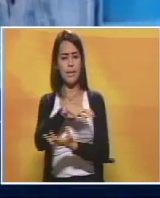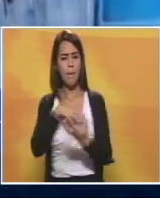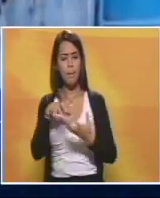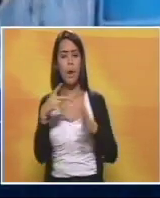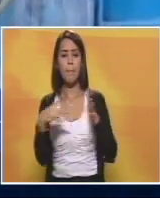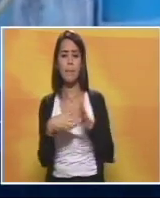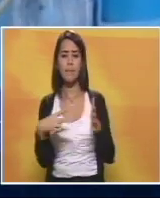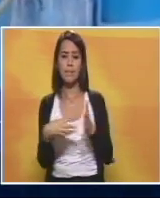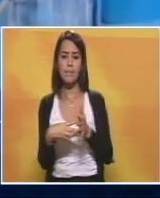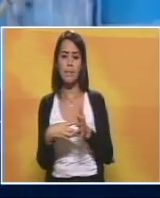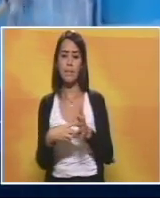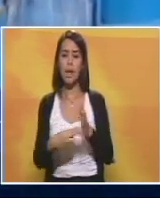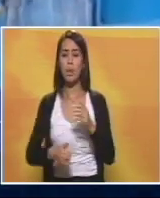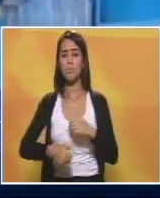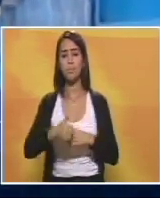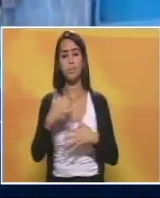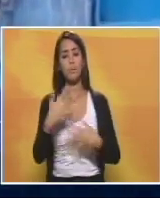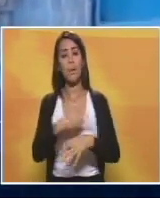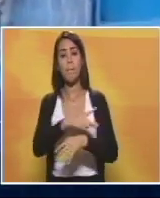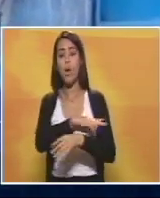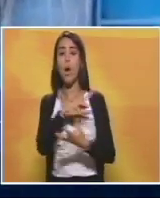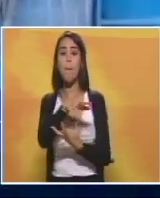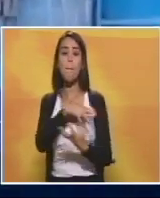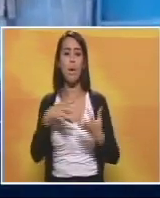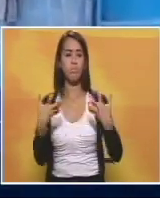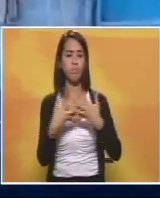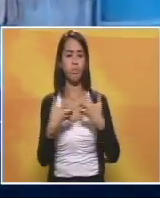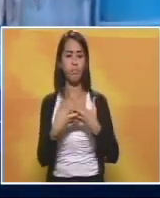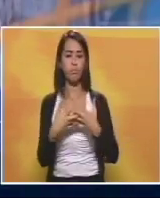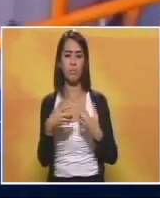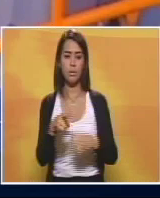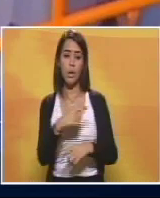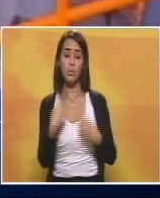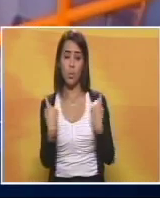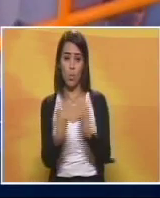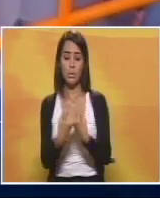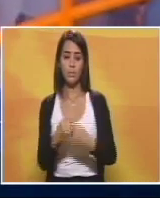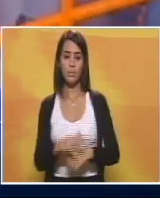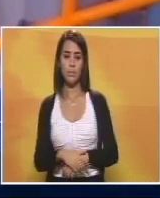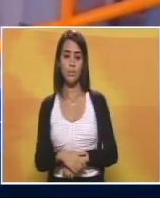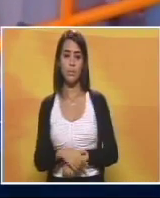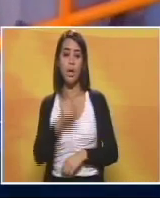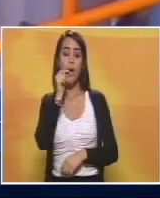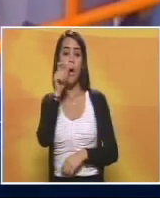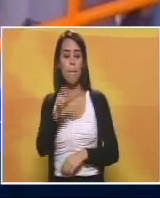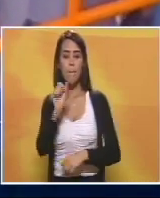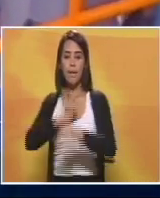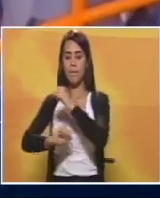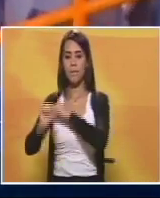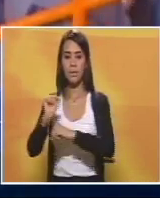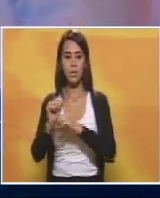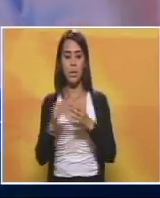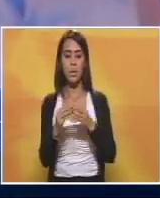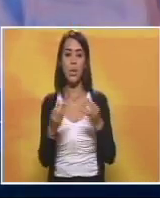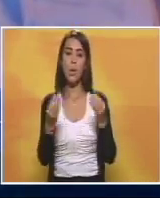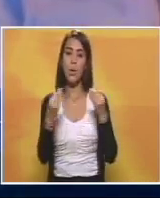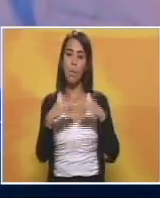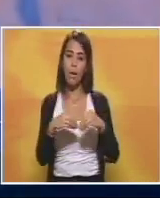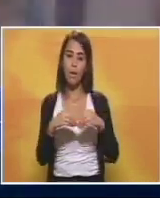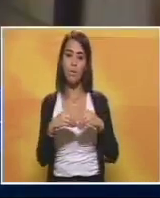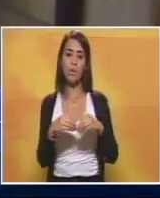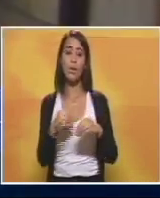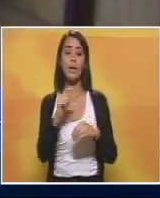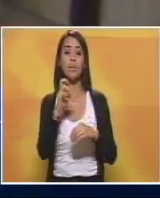han agravado el riesgo de una guerra en la región el diplomático defendió el mantenimiento del pacto con teherán e